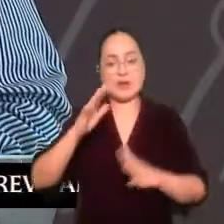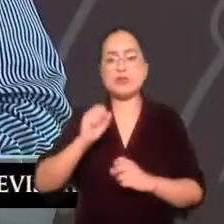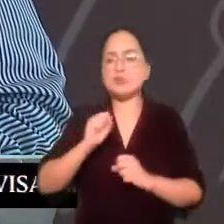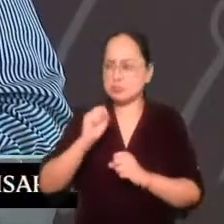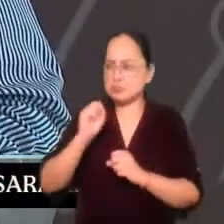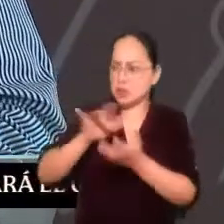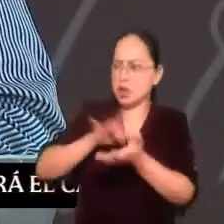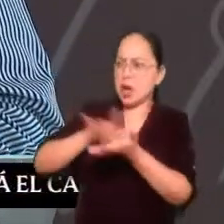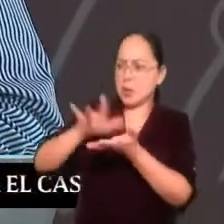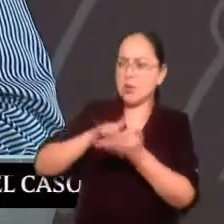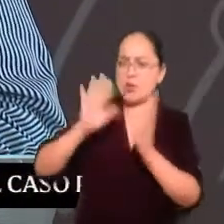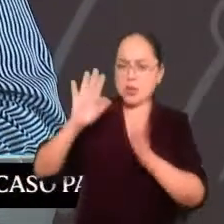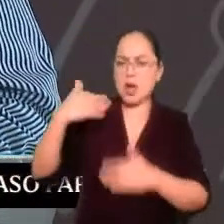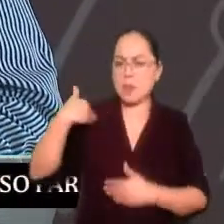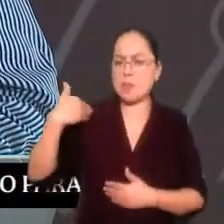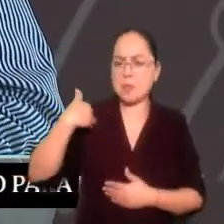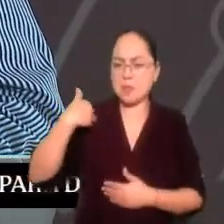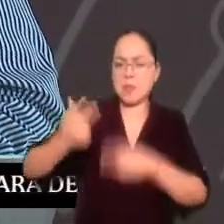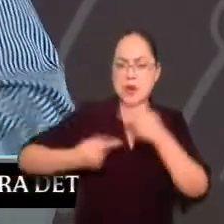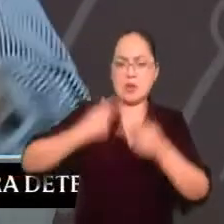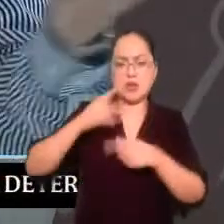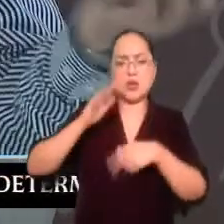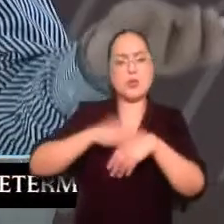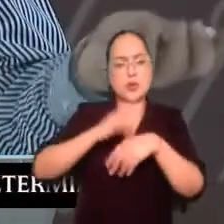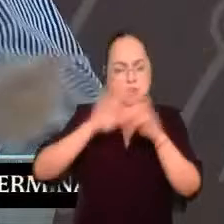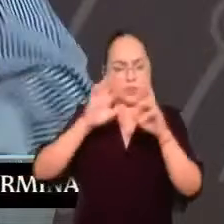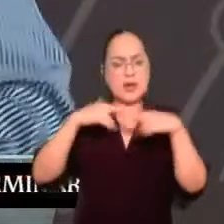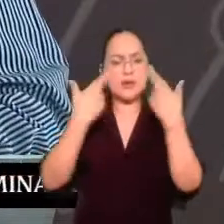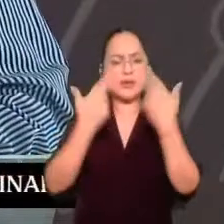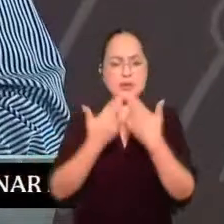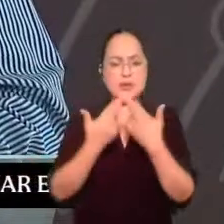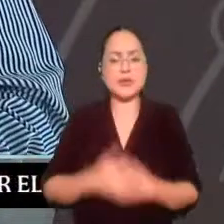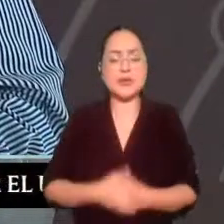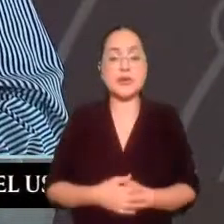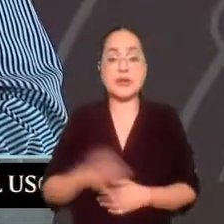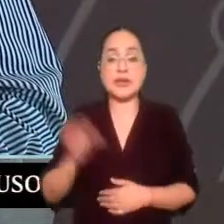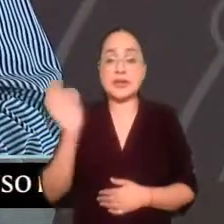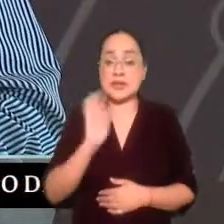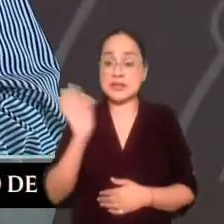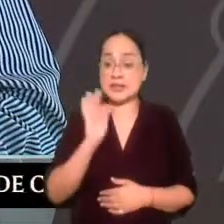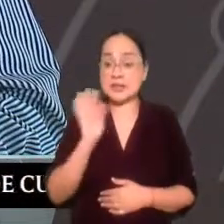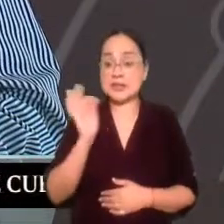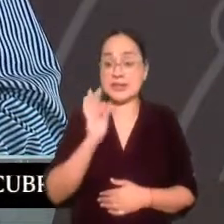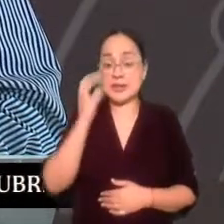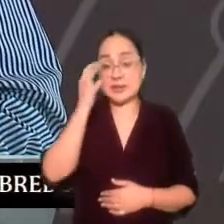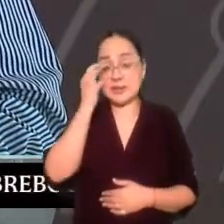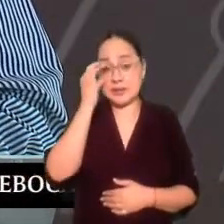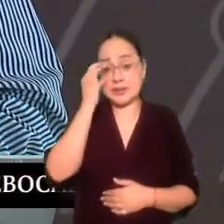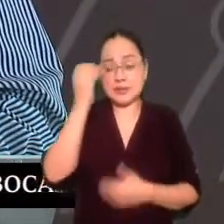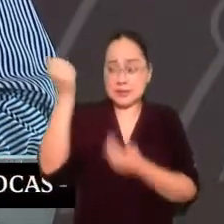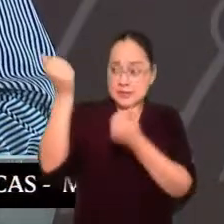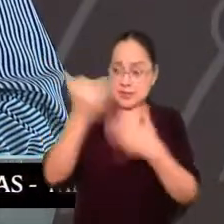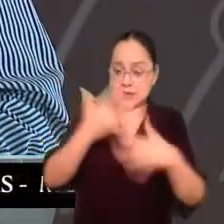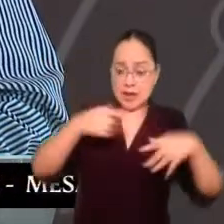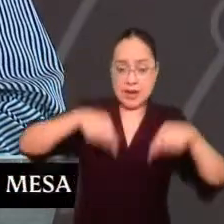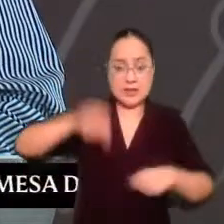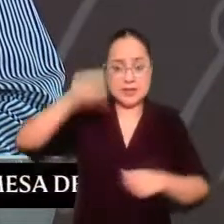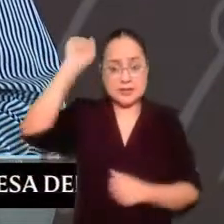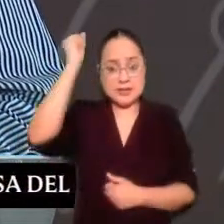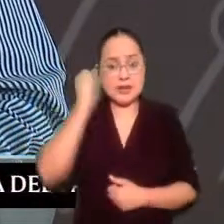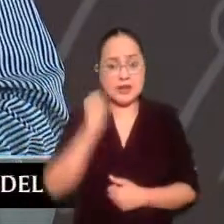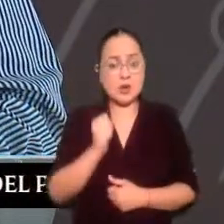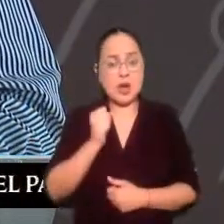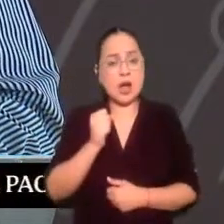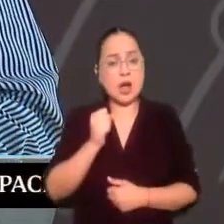buscaron, voy a verme. Porque si es traer un espectáculo para los culichis y para los señores, los